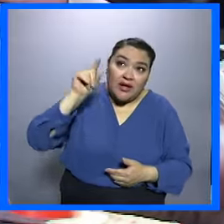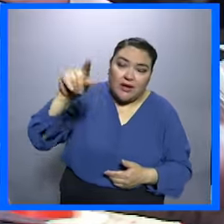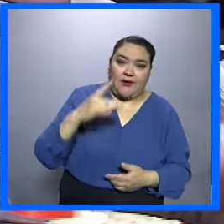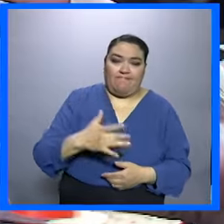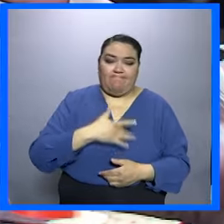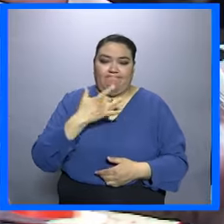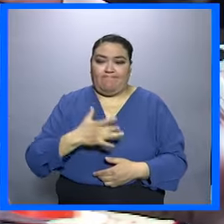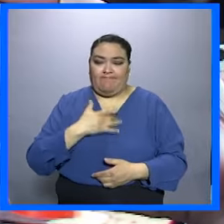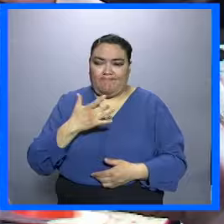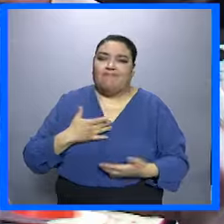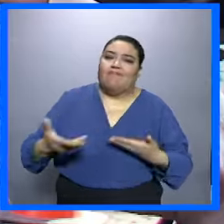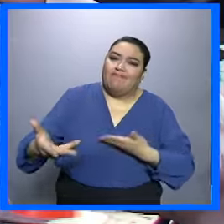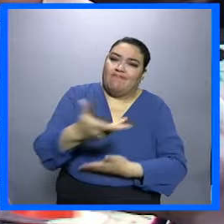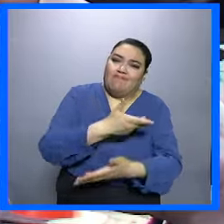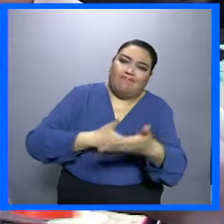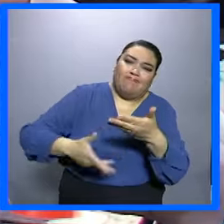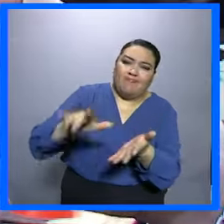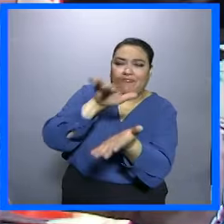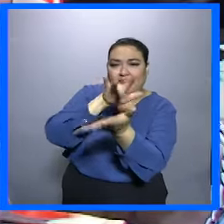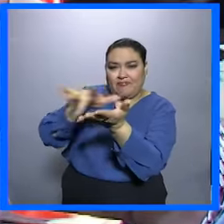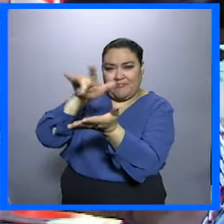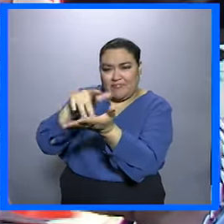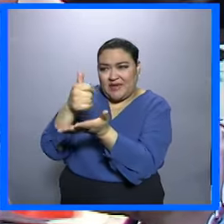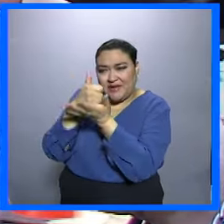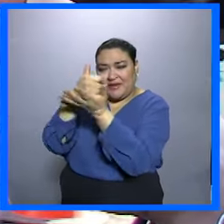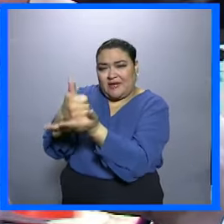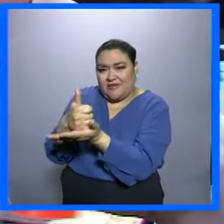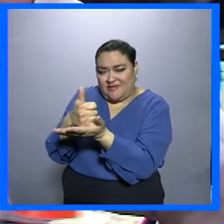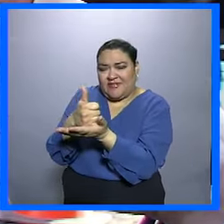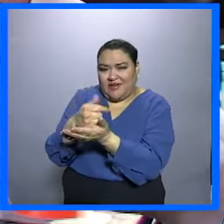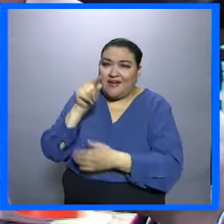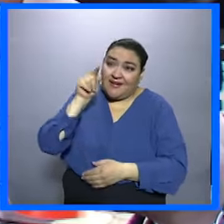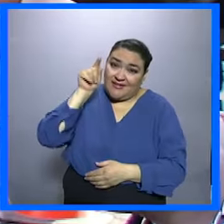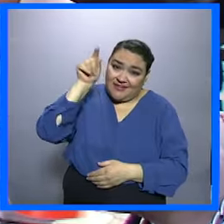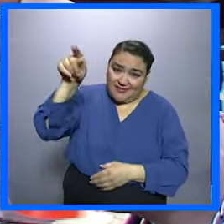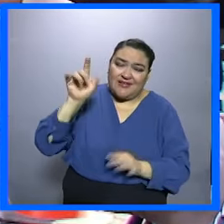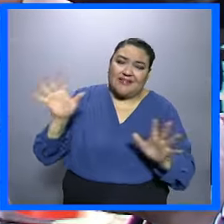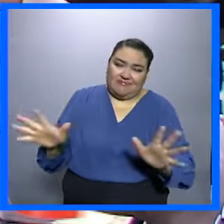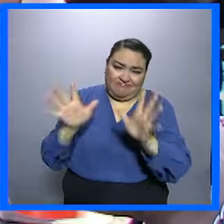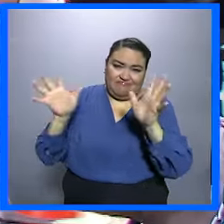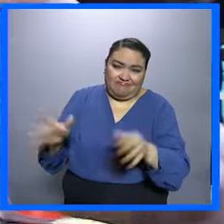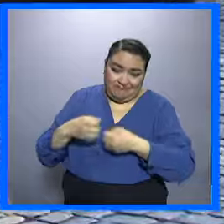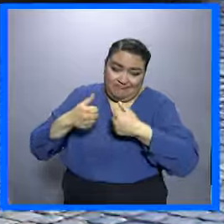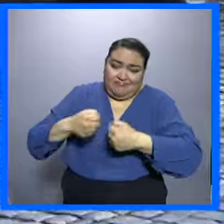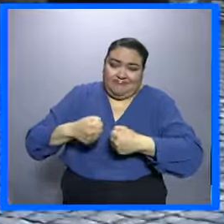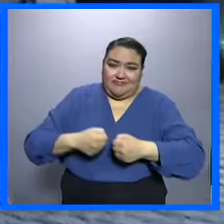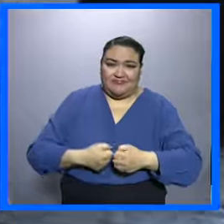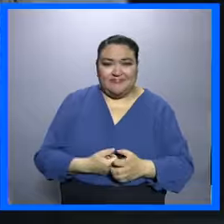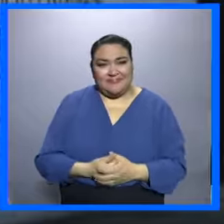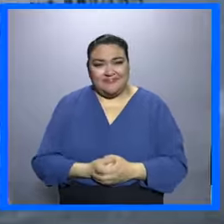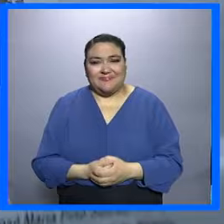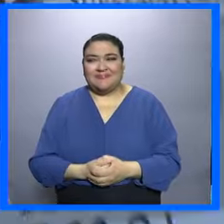ejercicio pedagógico de apoyo y de construcción ciudadana de solidaridad también.